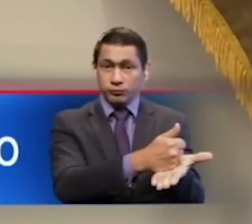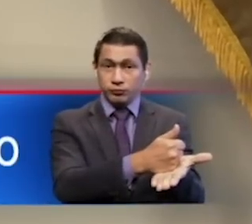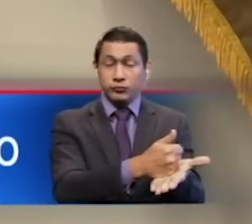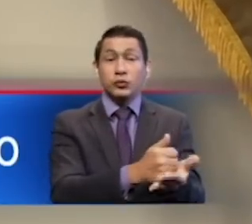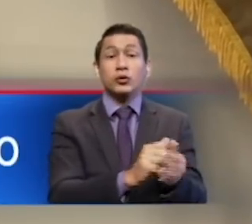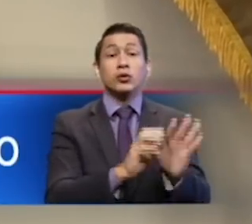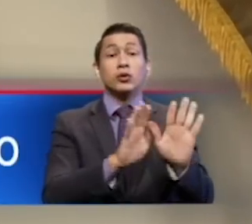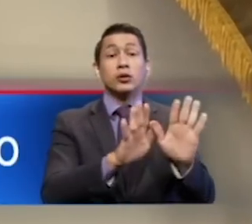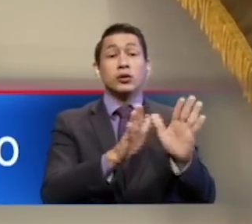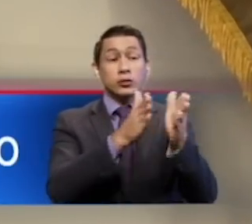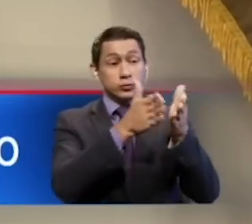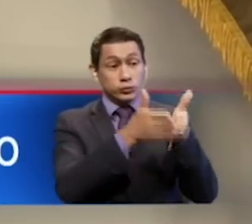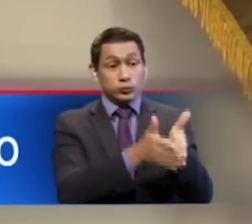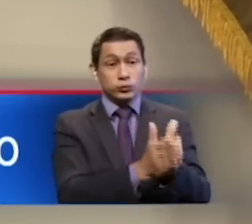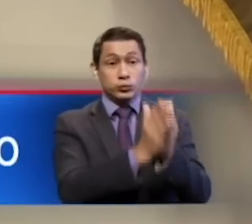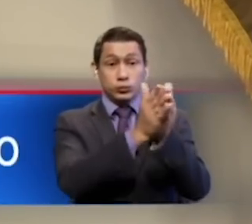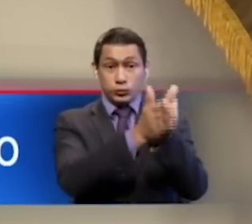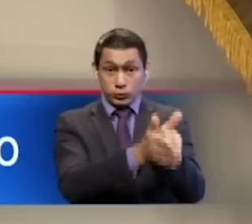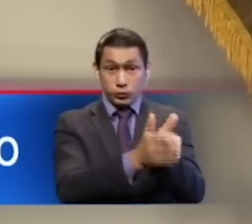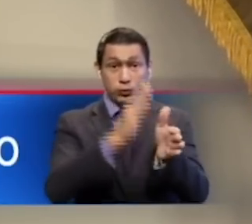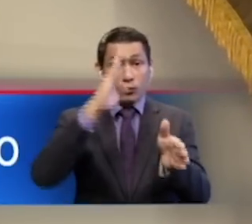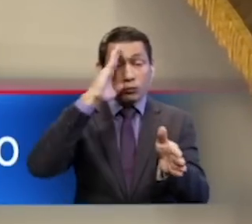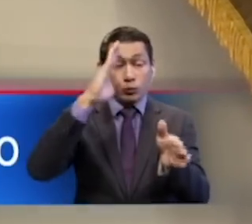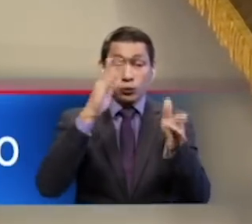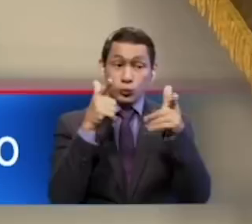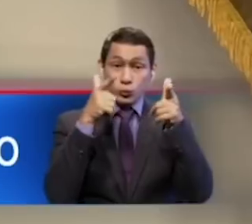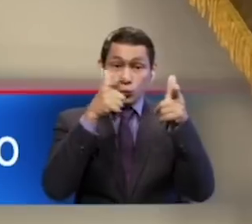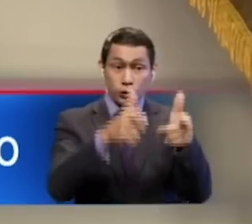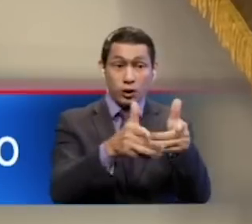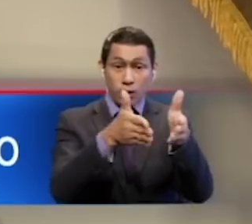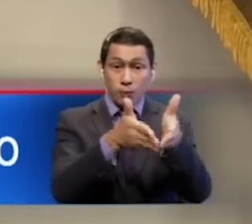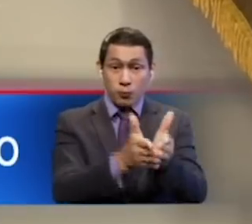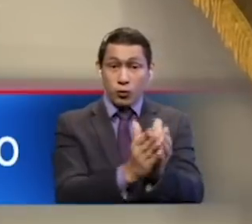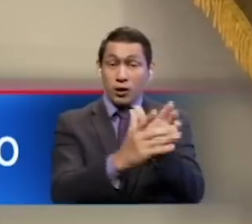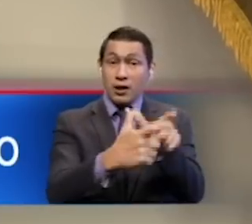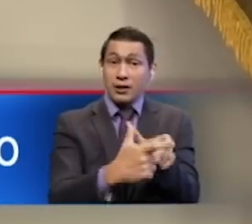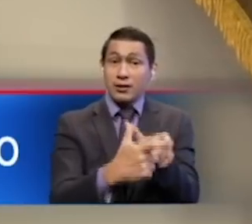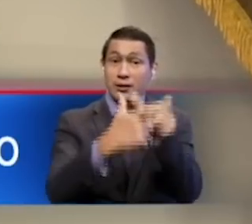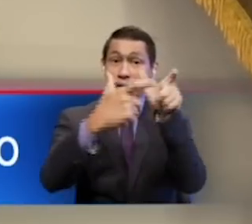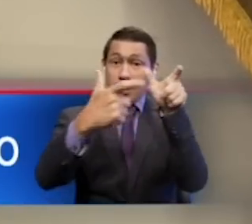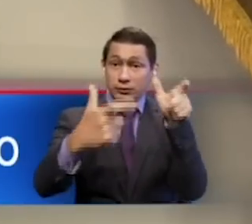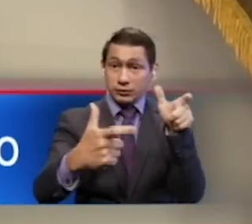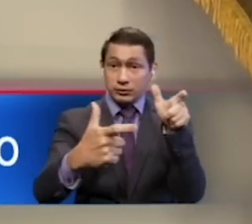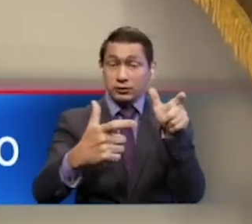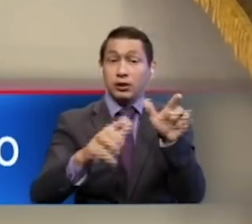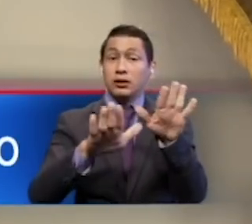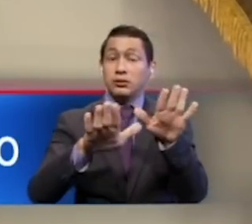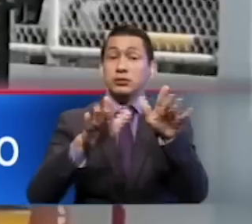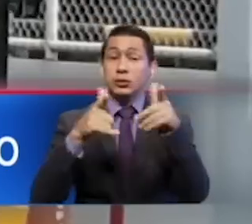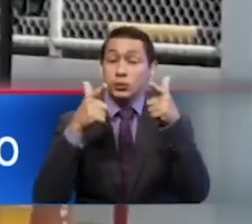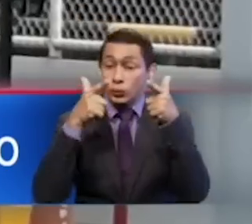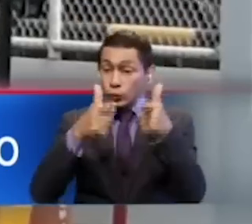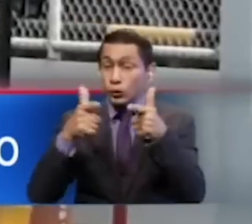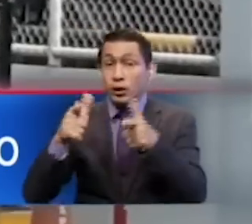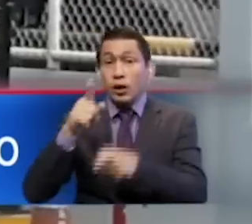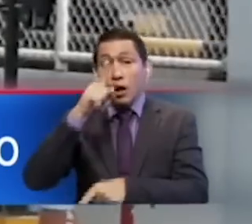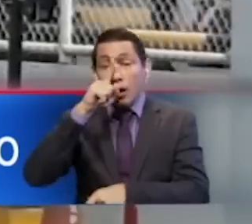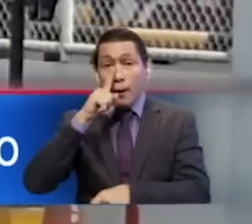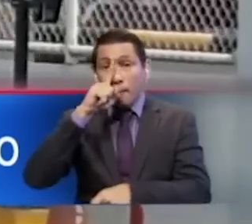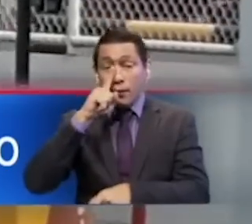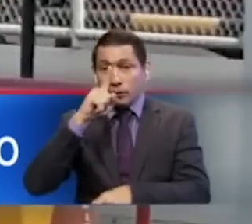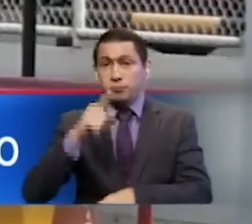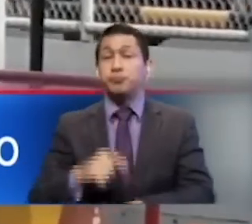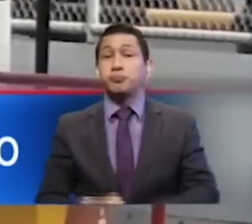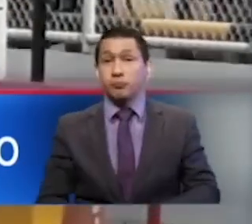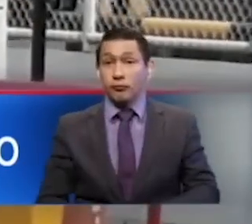marino, ¿verdad?, a los buques en su momento para... Más que todo precautelar y garantizar la seguridad de ellos. Esta situación ha